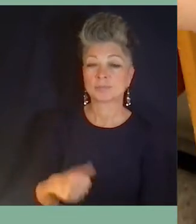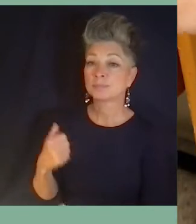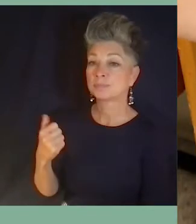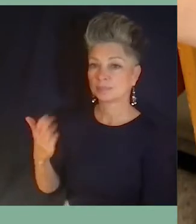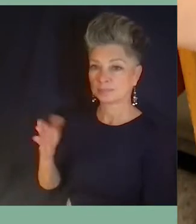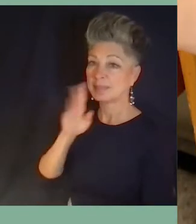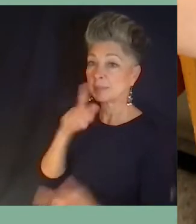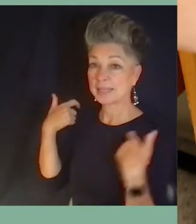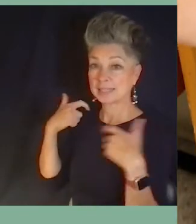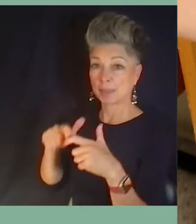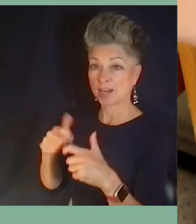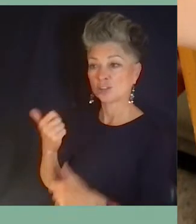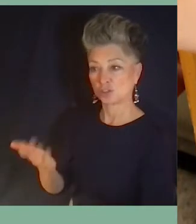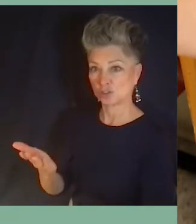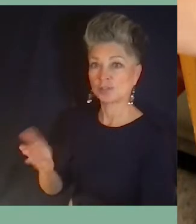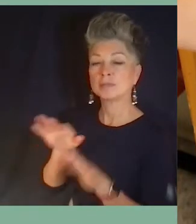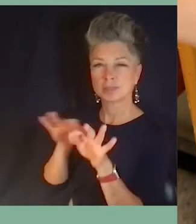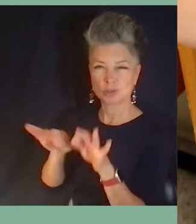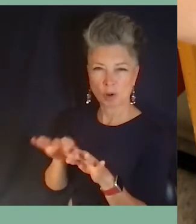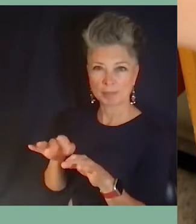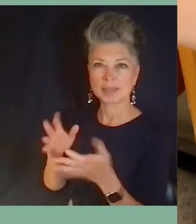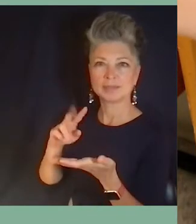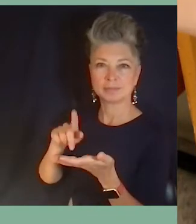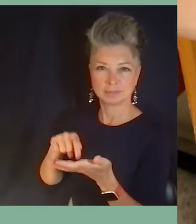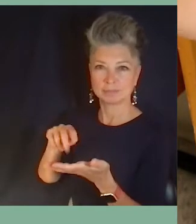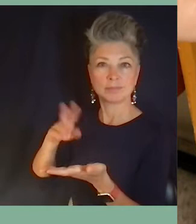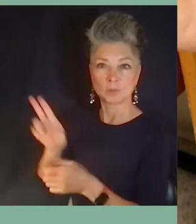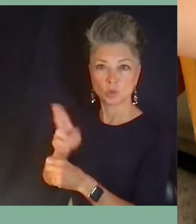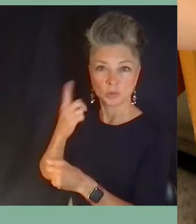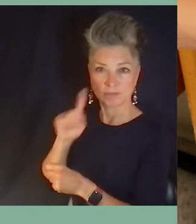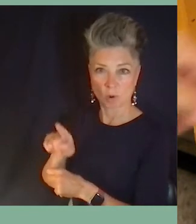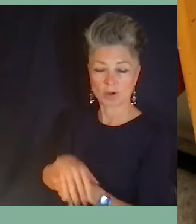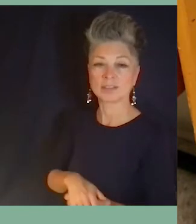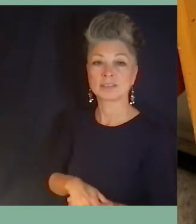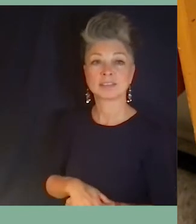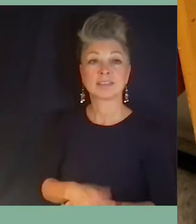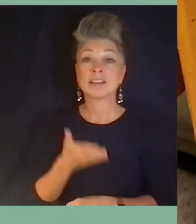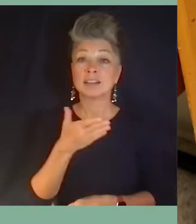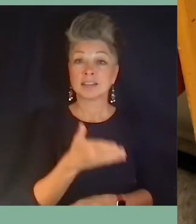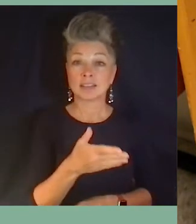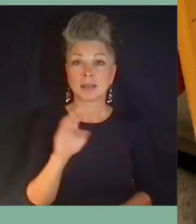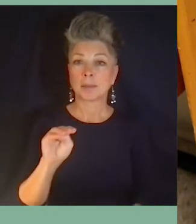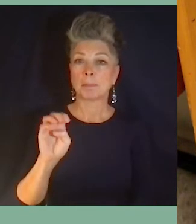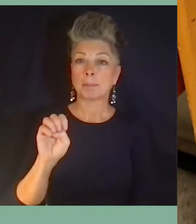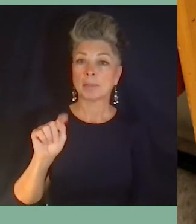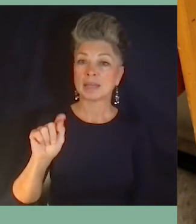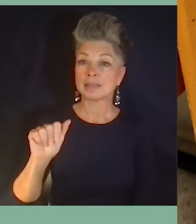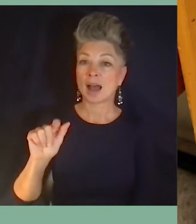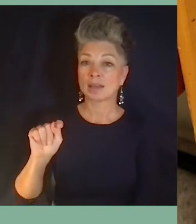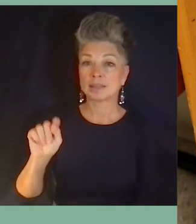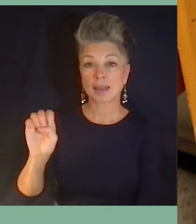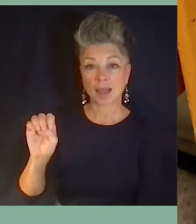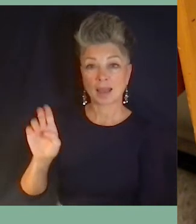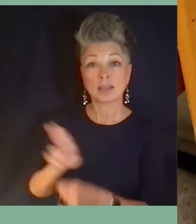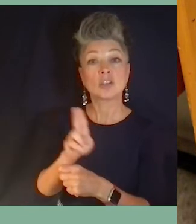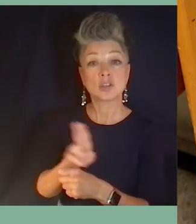Este es un metate que se utiliza para preparar la masa para hacer las tortillas. This is a metate which is used to